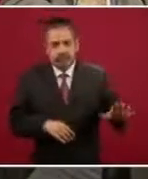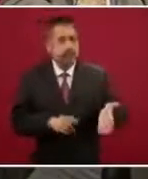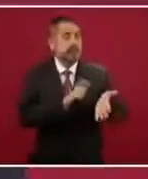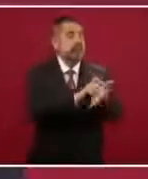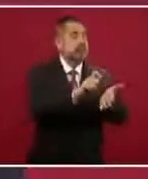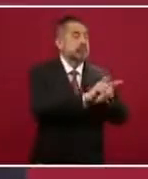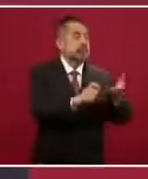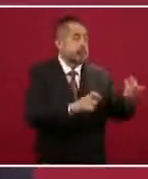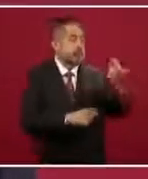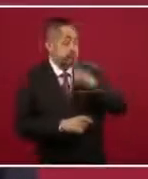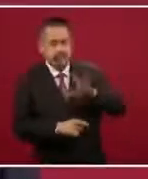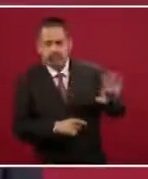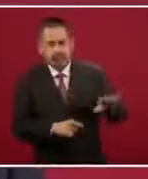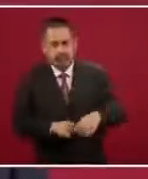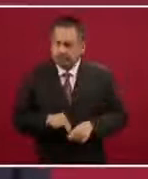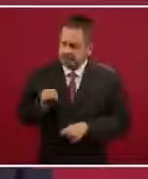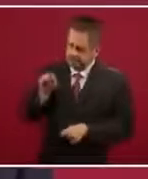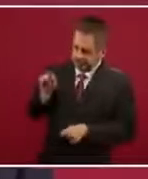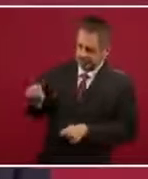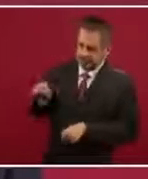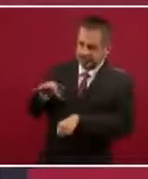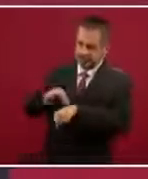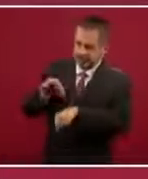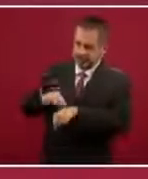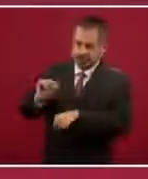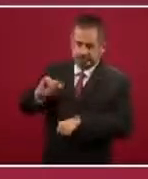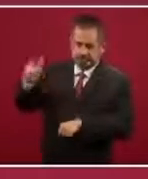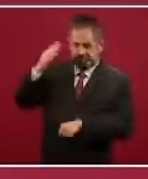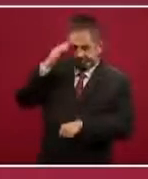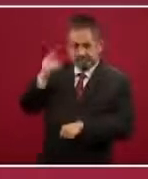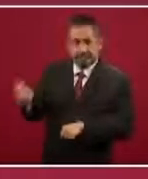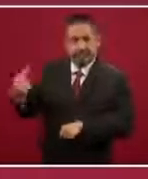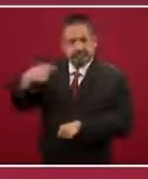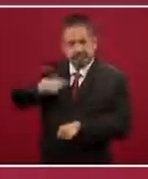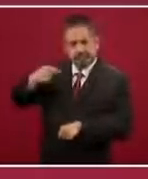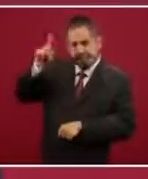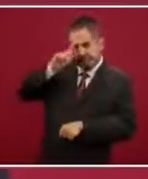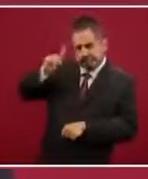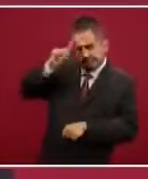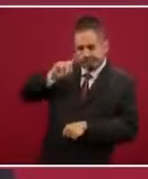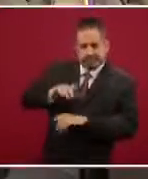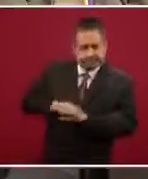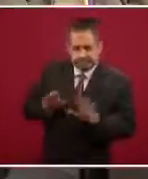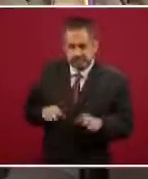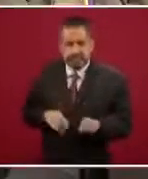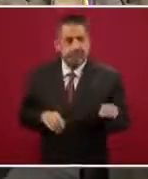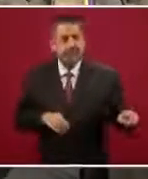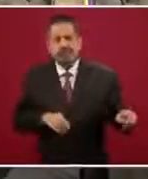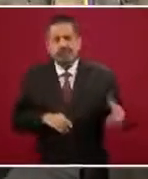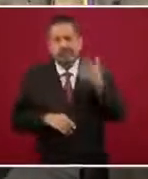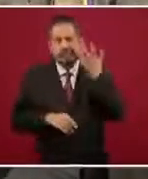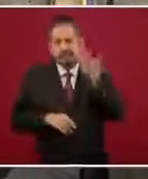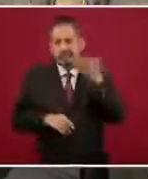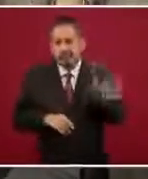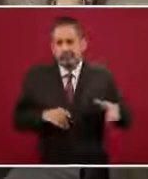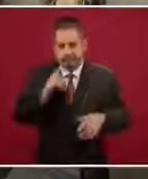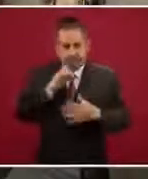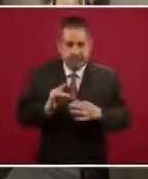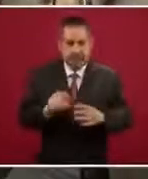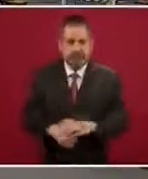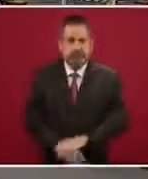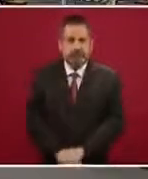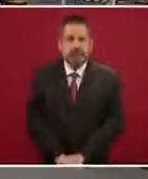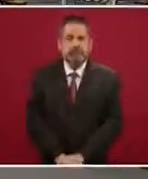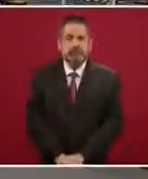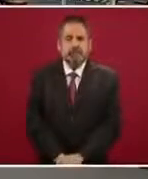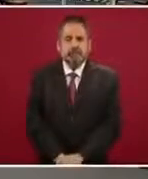columnista, ¿no?, de la prensa vendida, como decíamos antes, ¿no? Gracias,